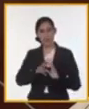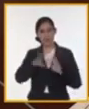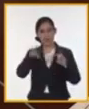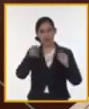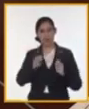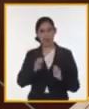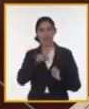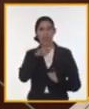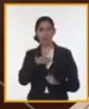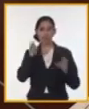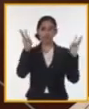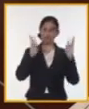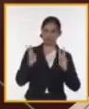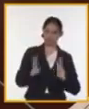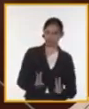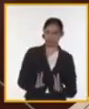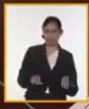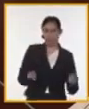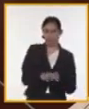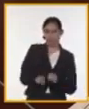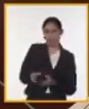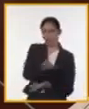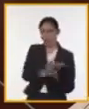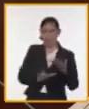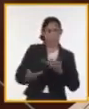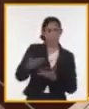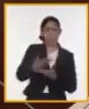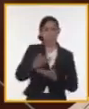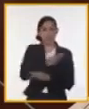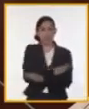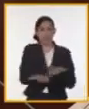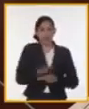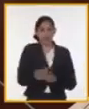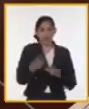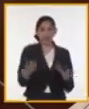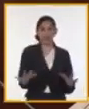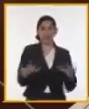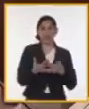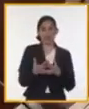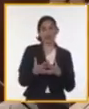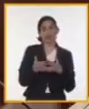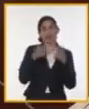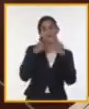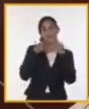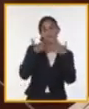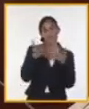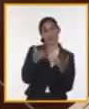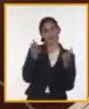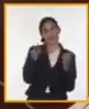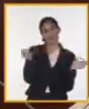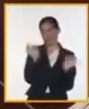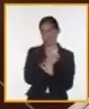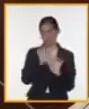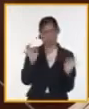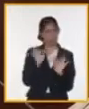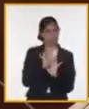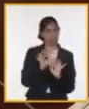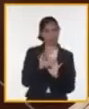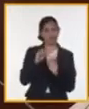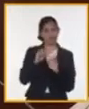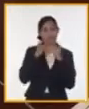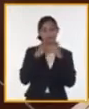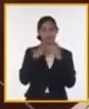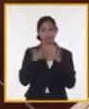comunicación, todo lo relacionado con la historia, sin desconocer que todavía hay mucho terreno también